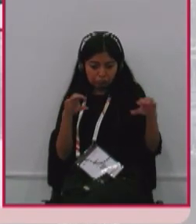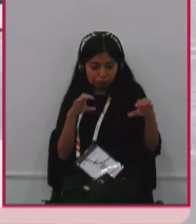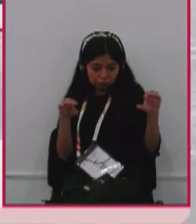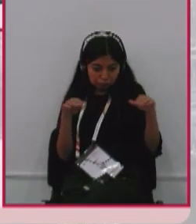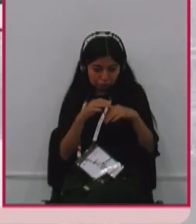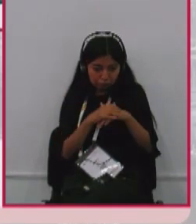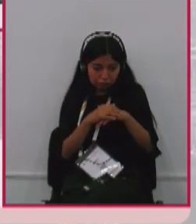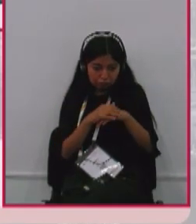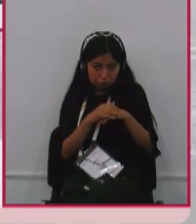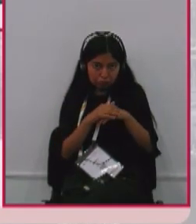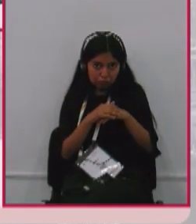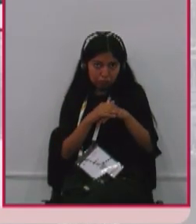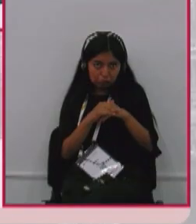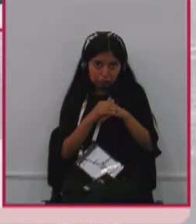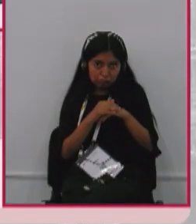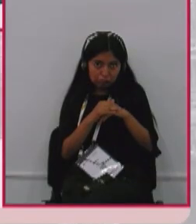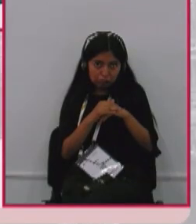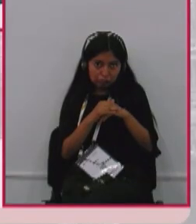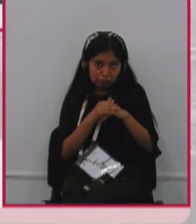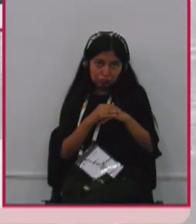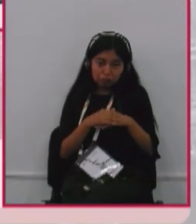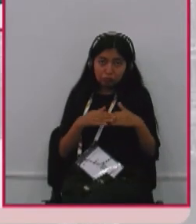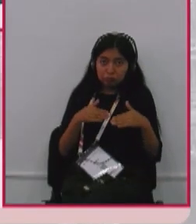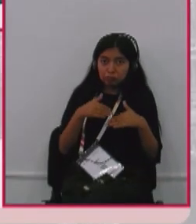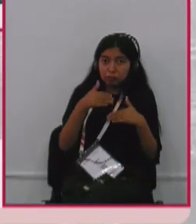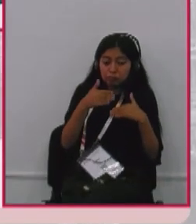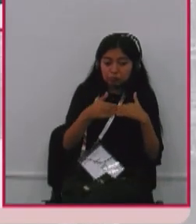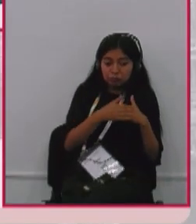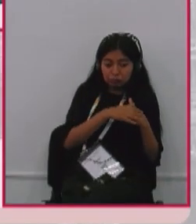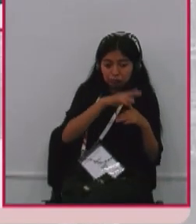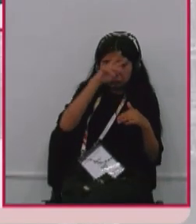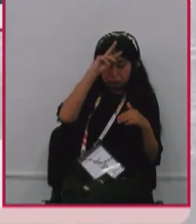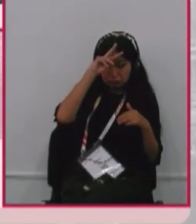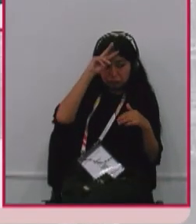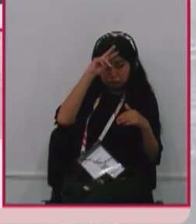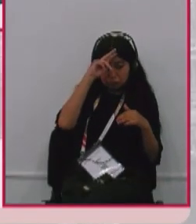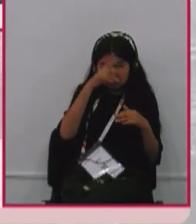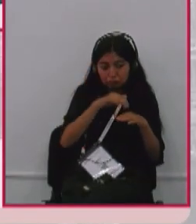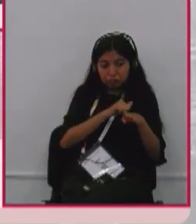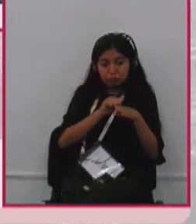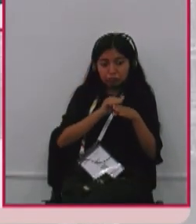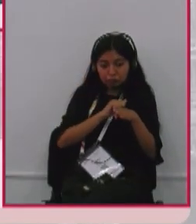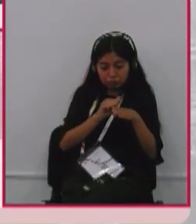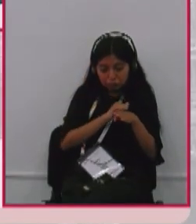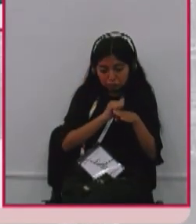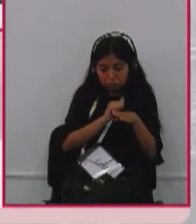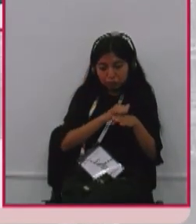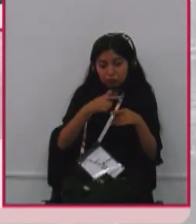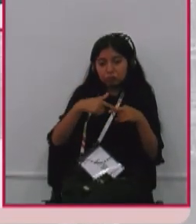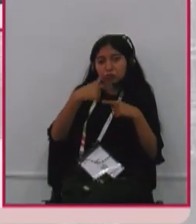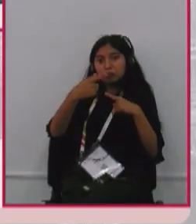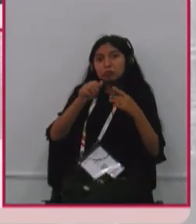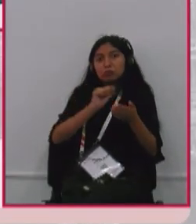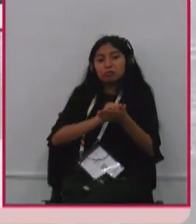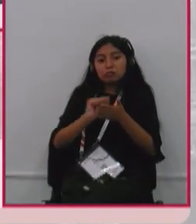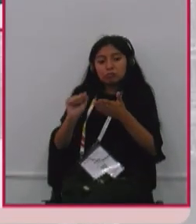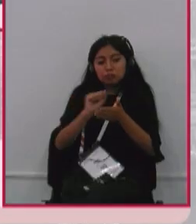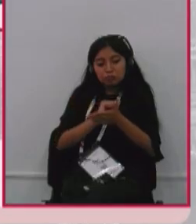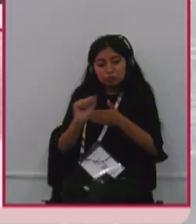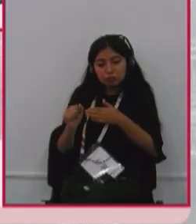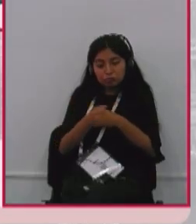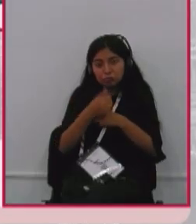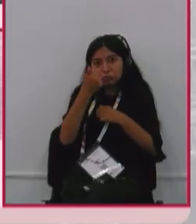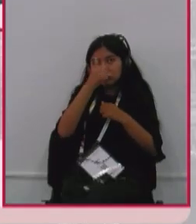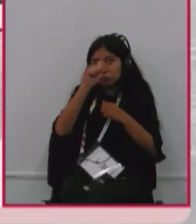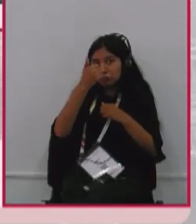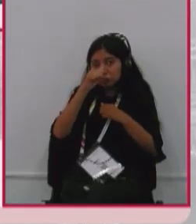rápidas. Actualmente acá en Perú estamos planificando para los próximos meses alrededor de 10 pilotajes. En Chile